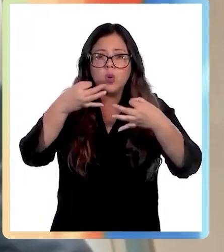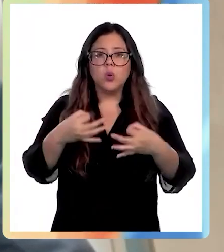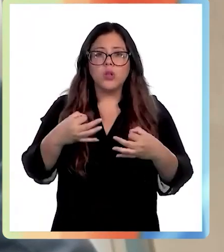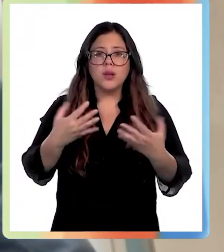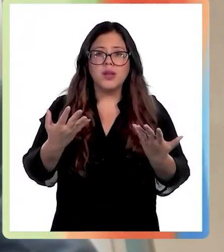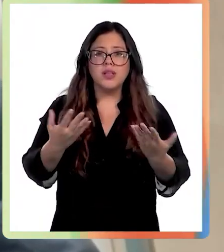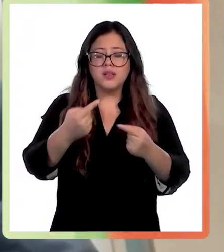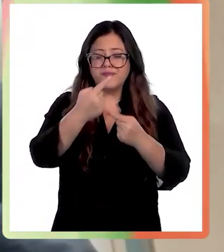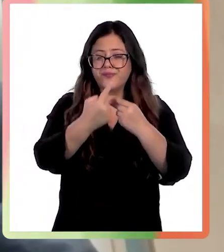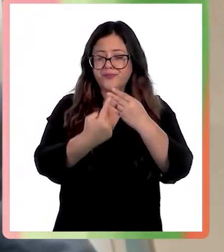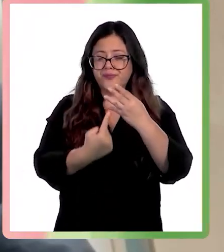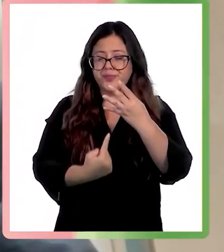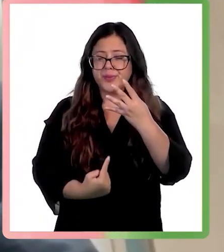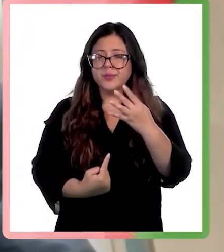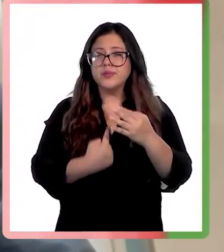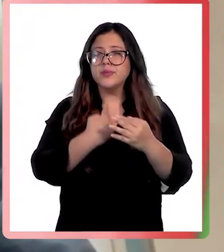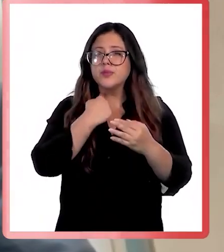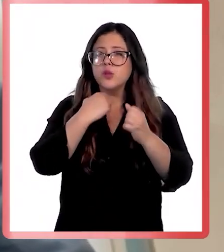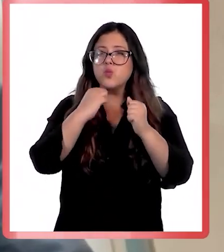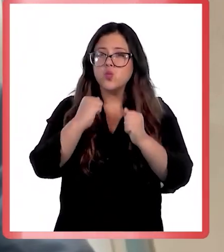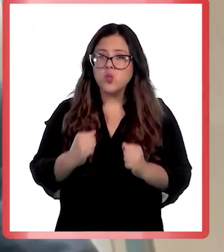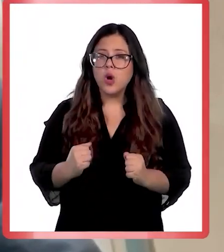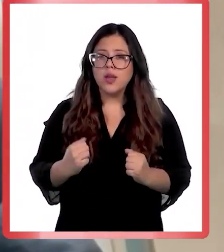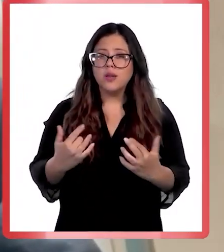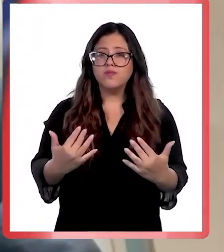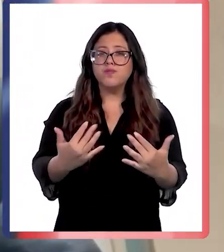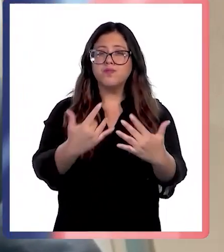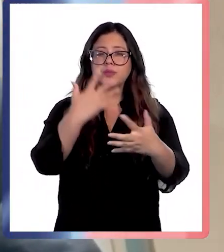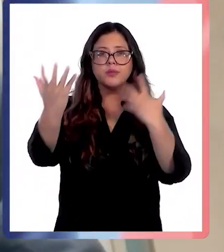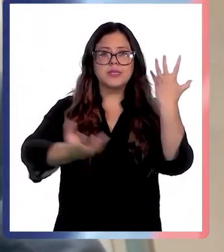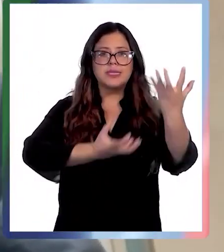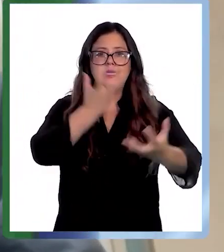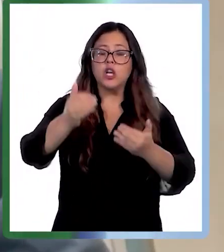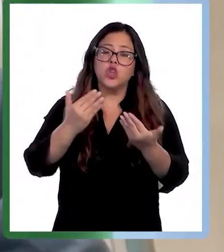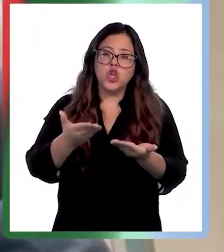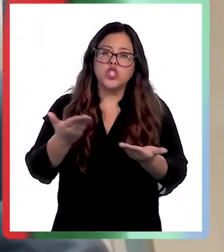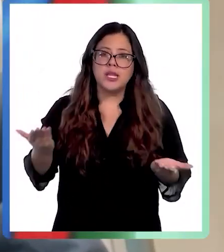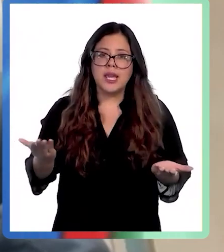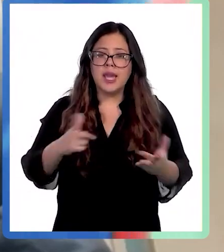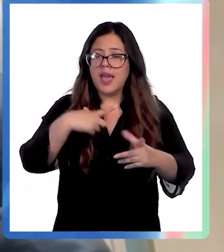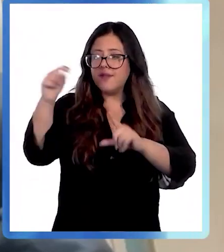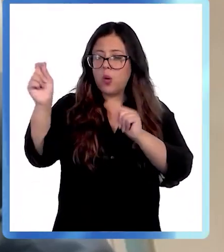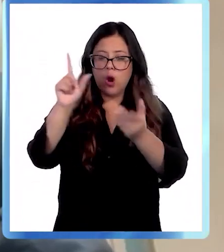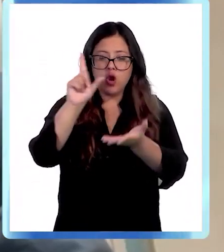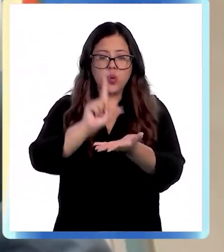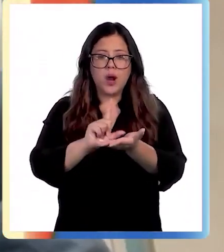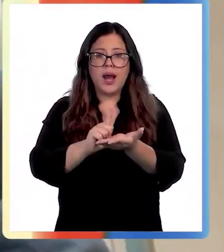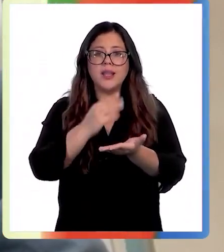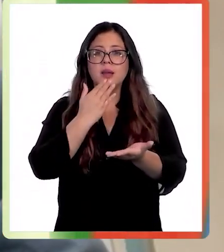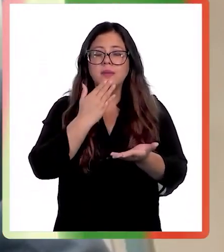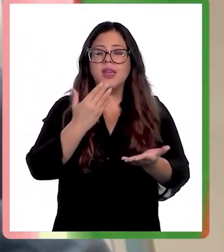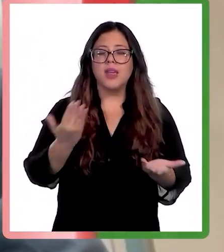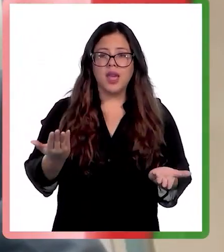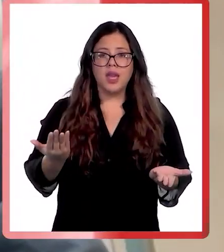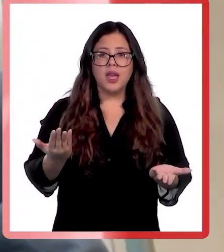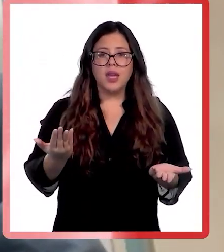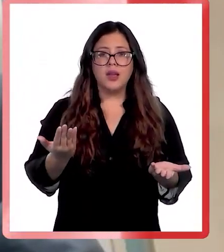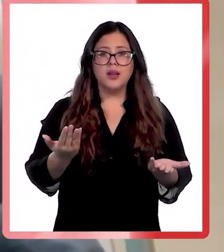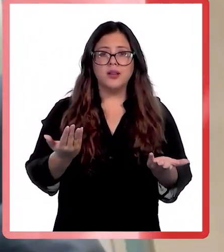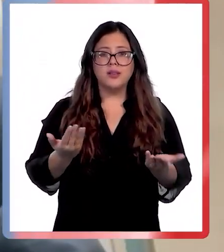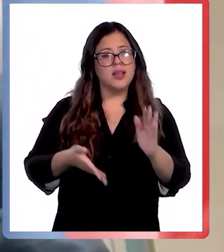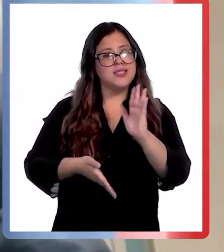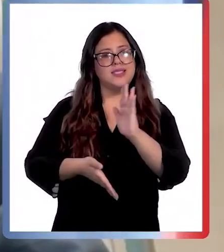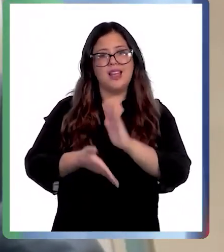en global en todas las afectaciones que uno puede y las consecuencias que puede tener con el incendio. Por lo tanto, evacuar el área, tratar de